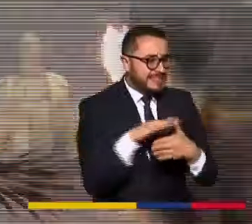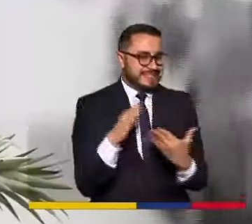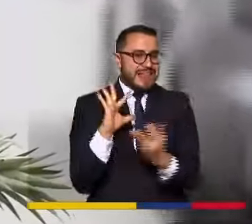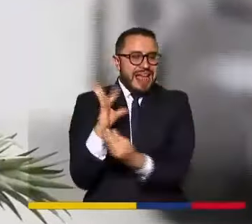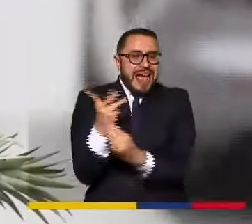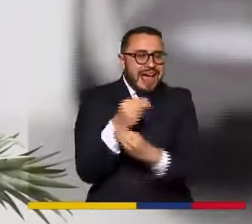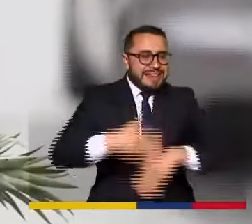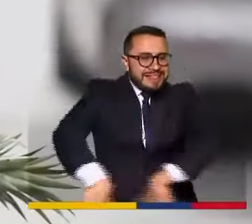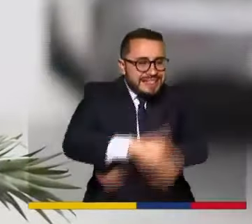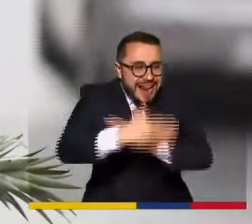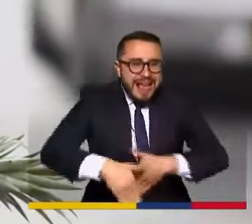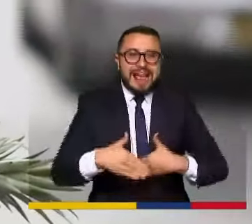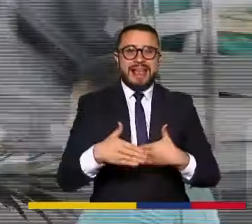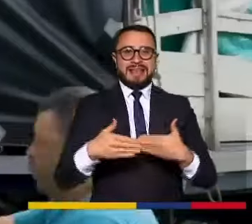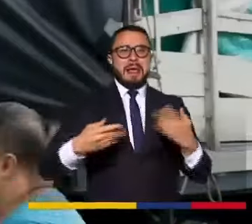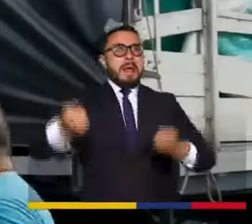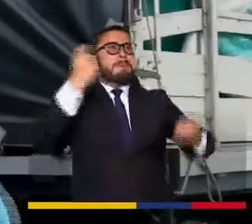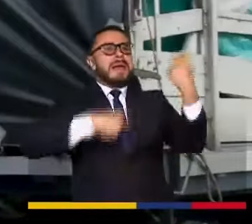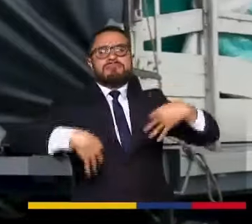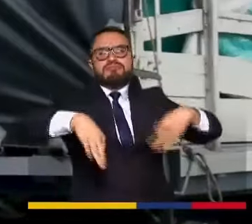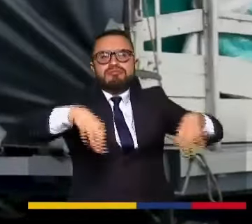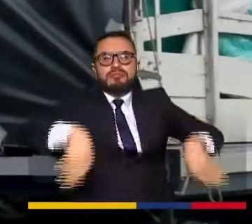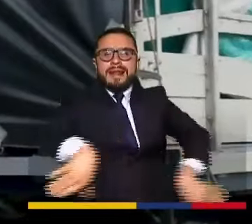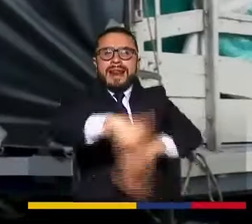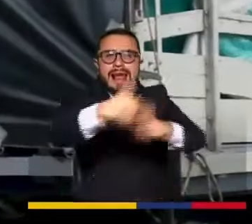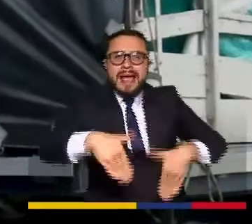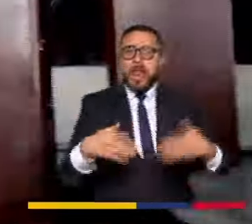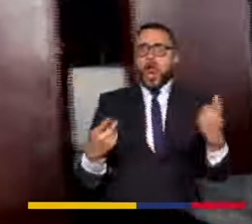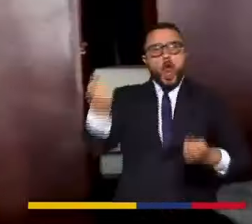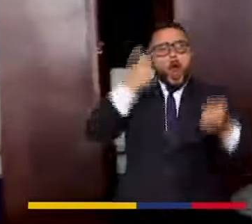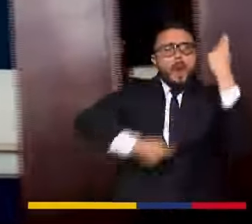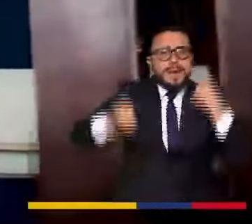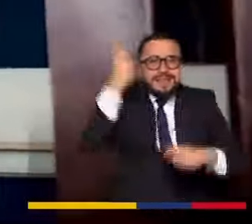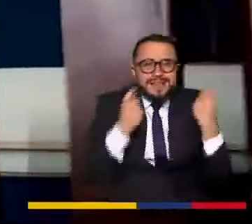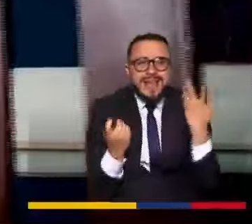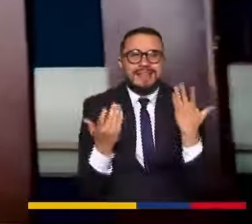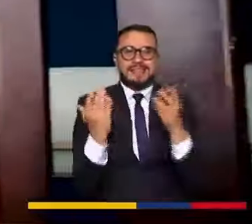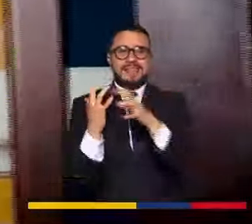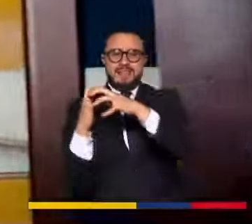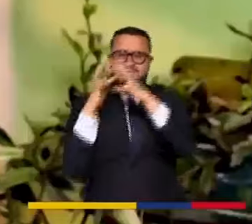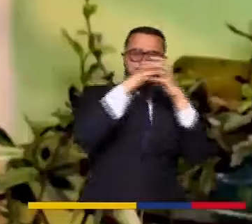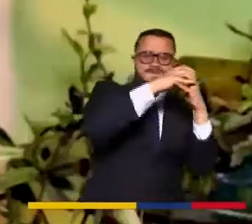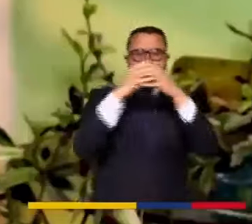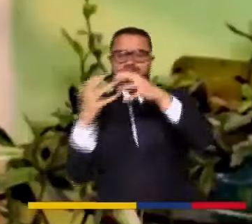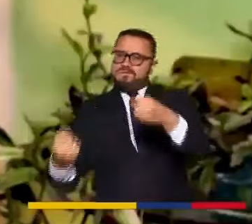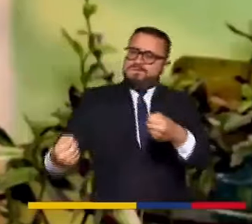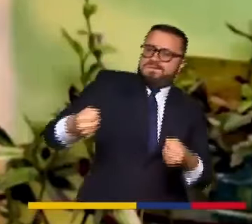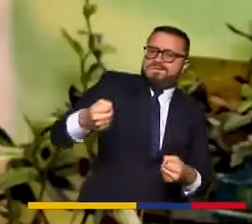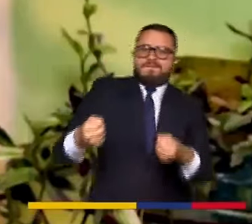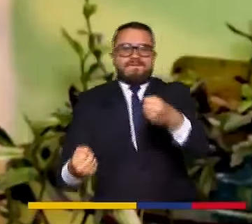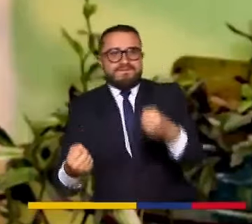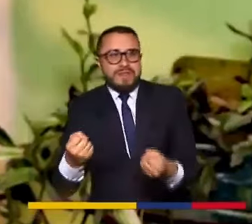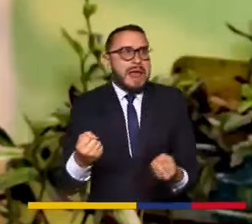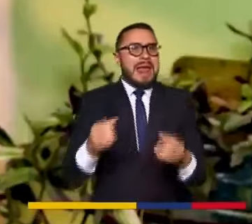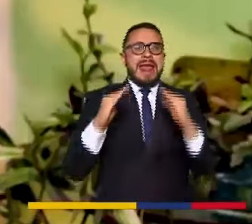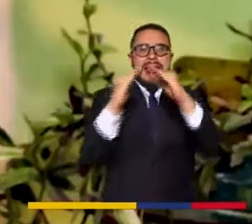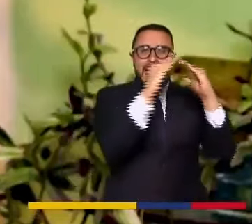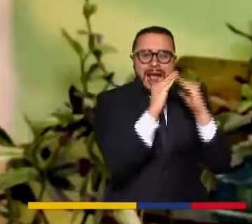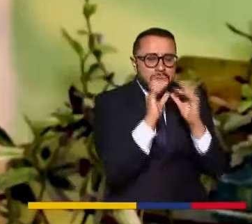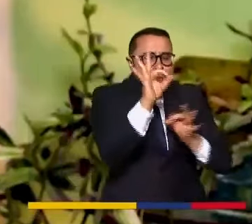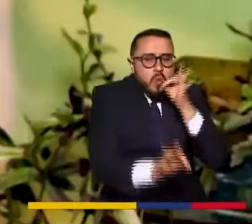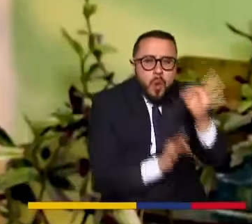callejeros vendedoras ambulantes comerciantes camioneros amas de casa y hasta abogados